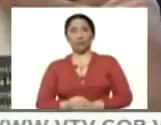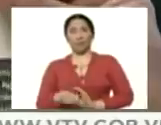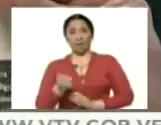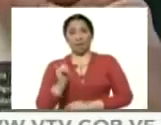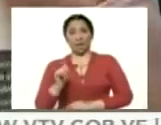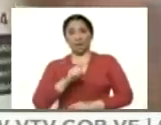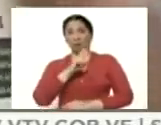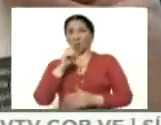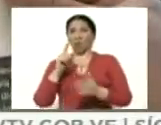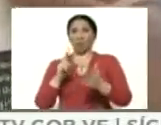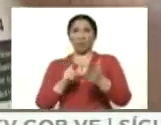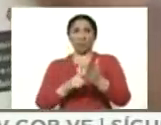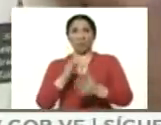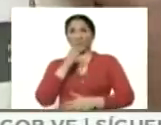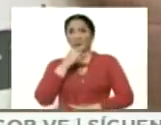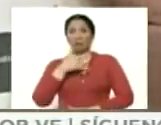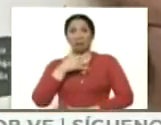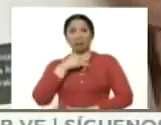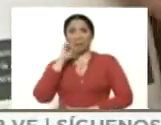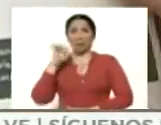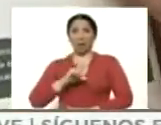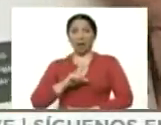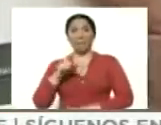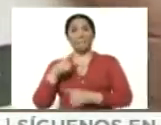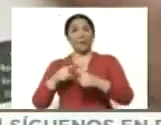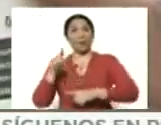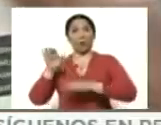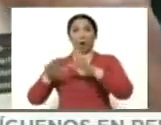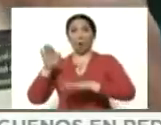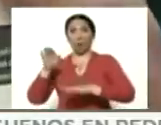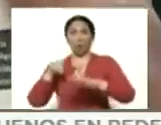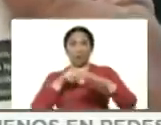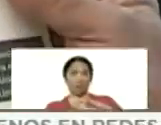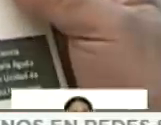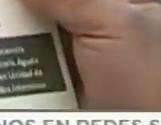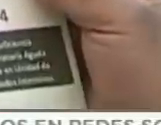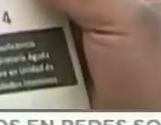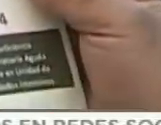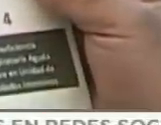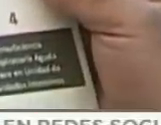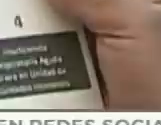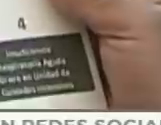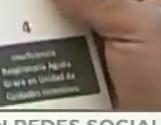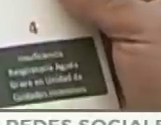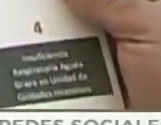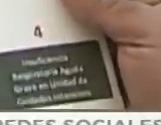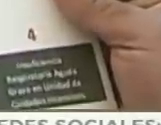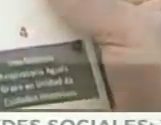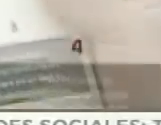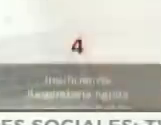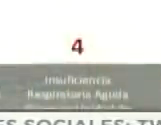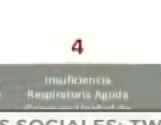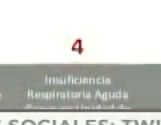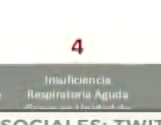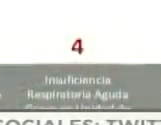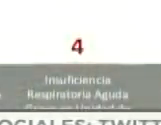completamente asintomáticos, aún así están ingresados en centros diagnósticos integrales o en hospitales